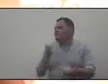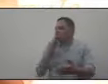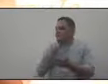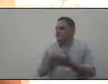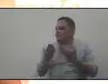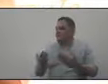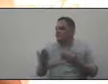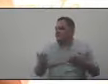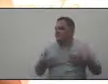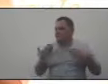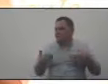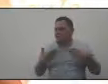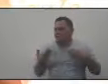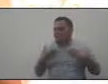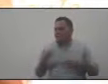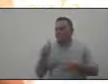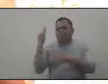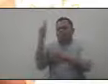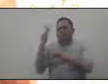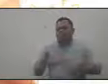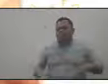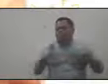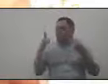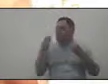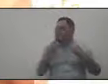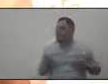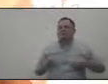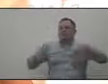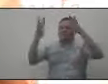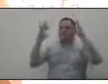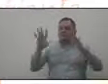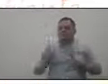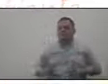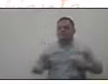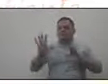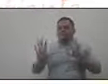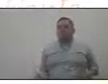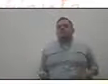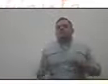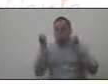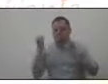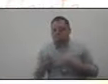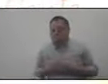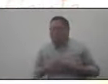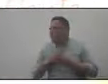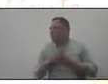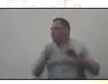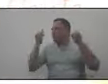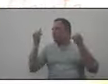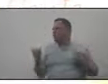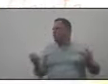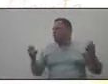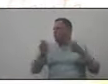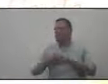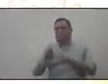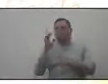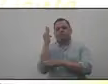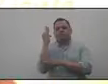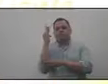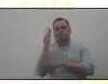bueno tenerla acá, qué bueno tener este testimonio de vida. Un aplauso para esta mujer que sobrevivió al cáncer de seno y que hoy da aquí su